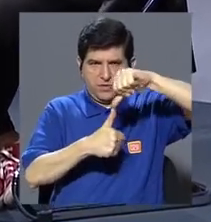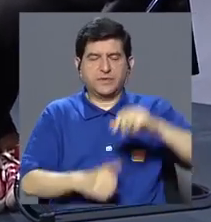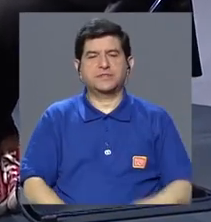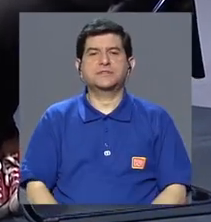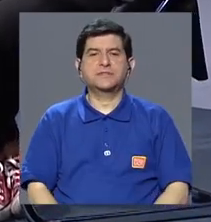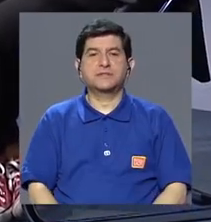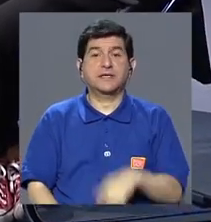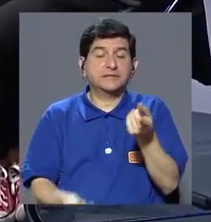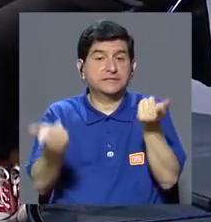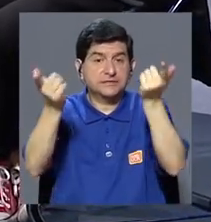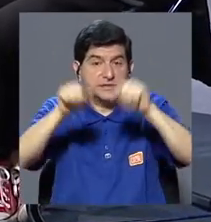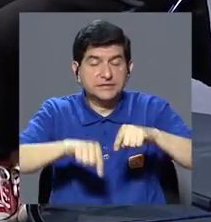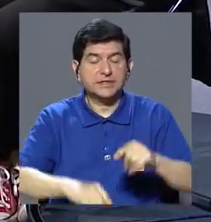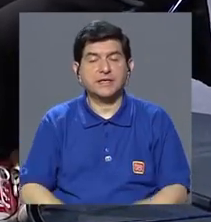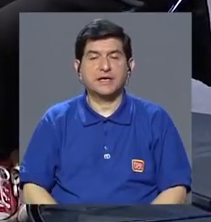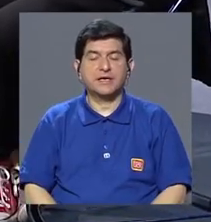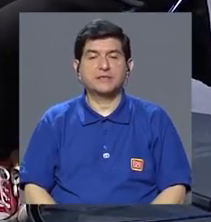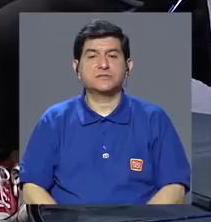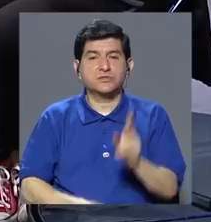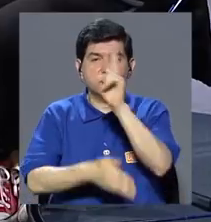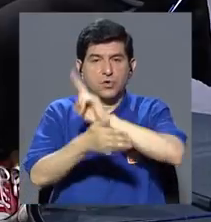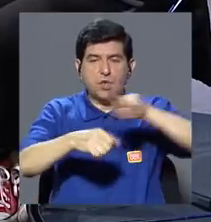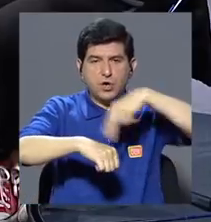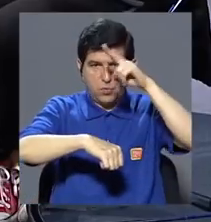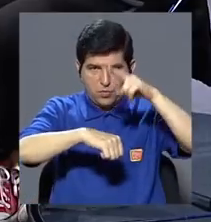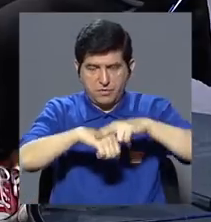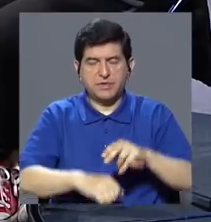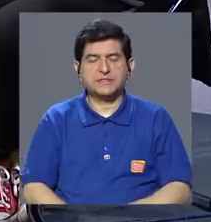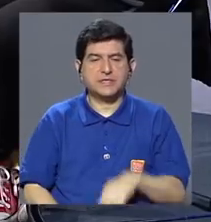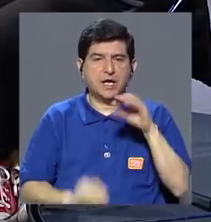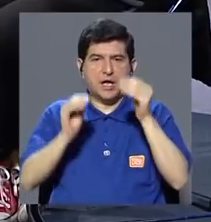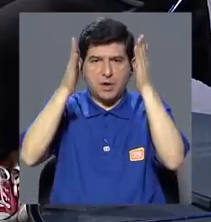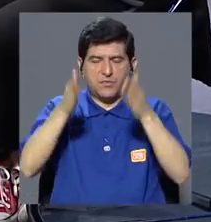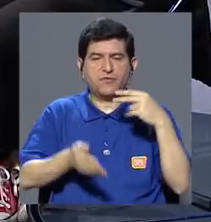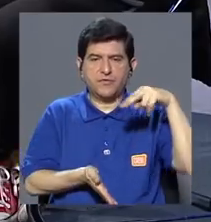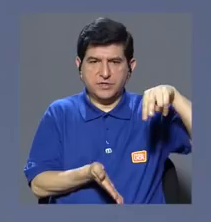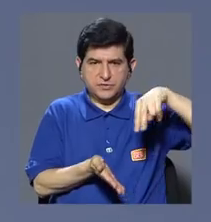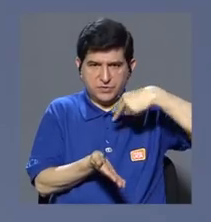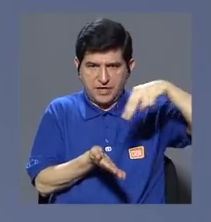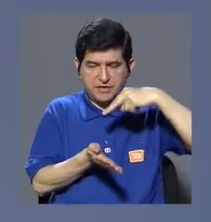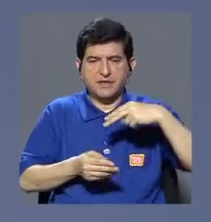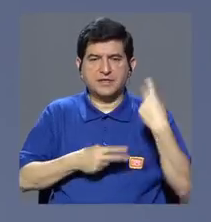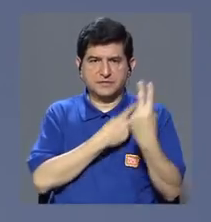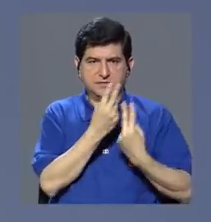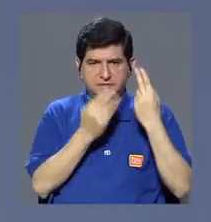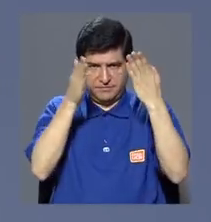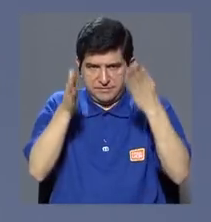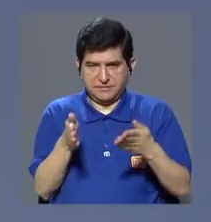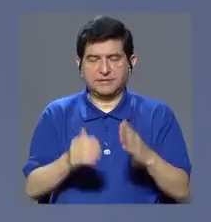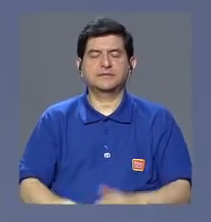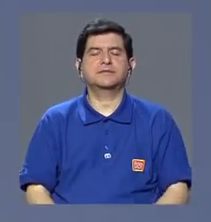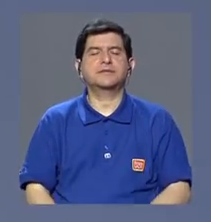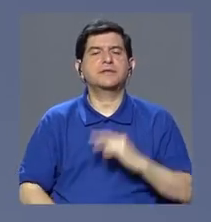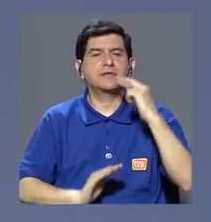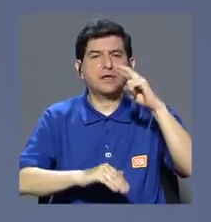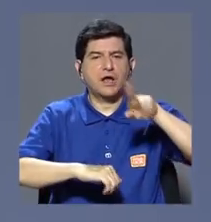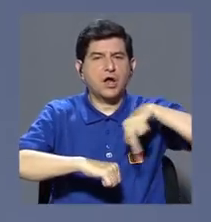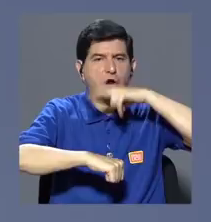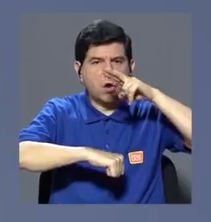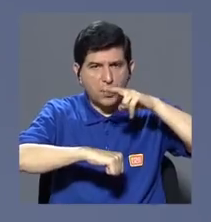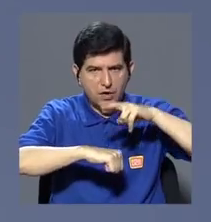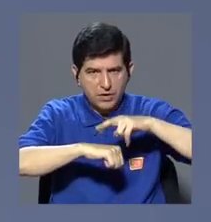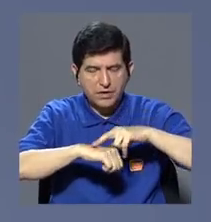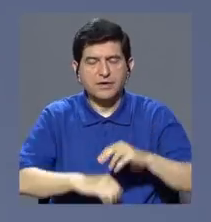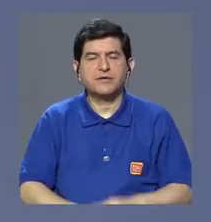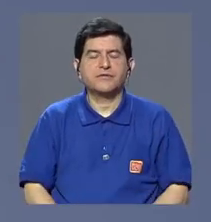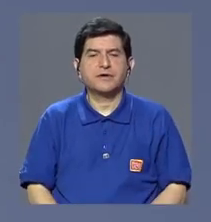casualmente en estos días estuvo en la universidad nacional haciendo como profesora visitante de danza lucía el papel de la iglesia católica ha sido